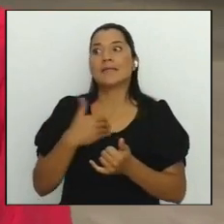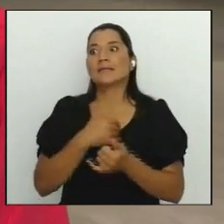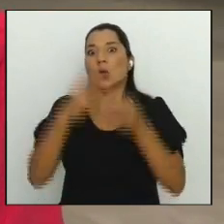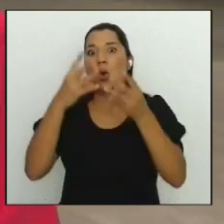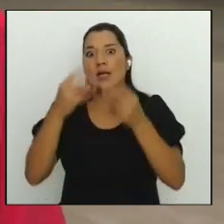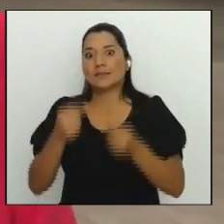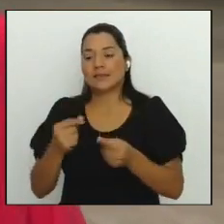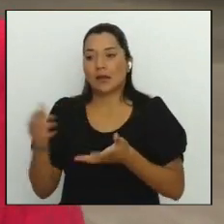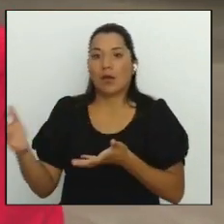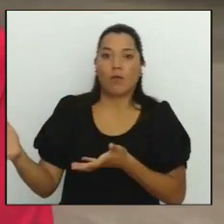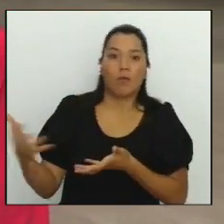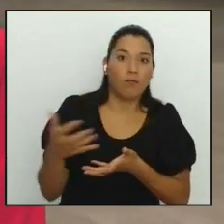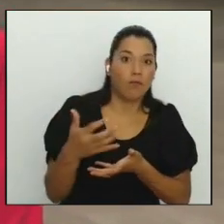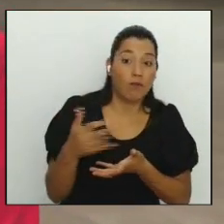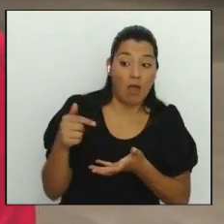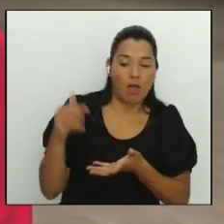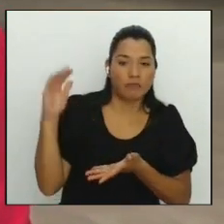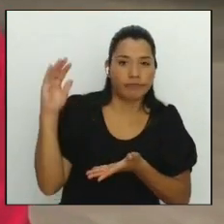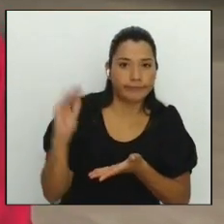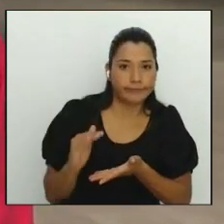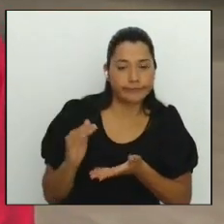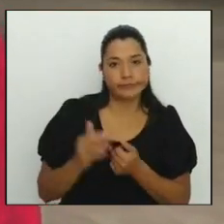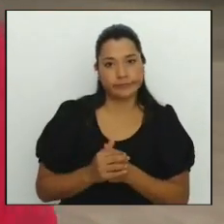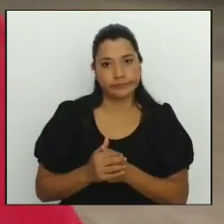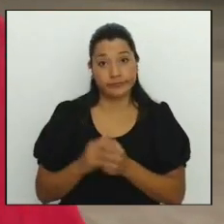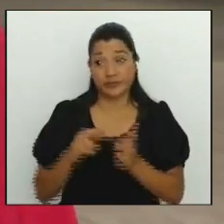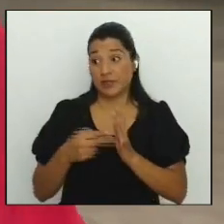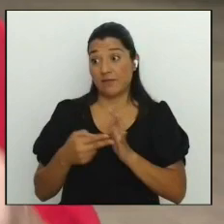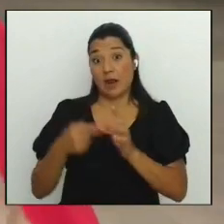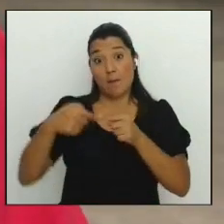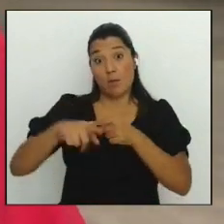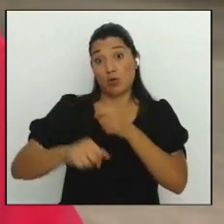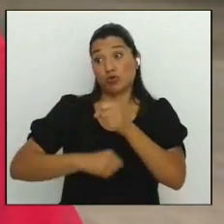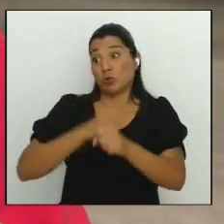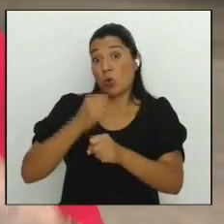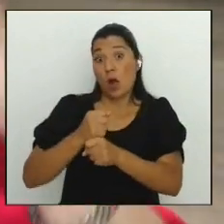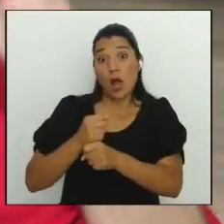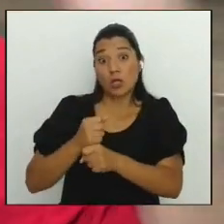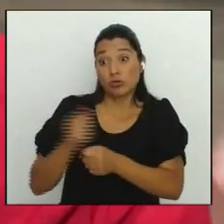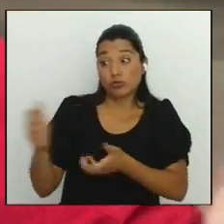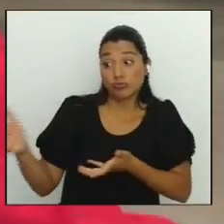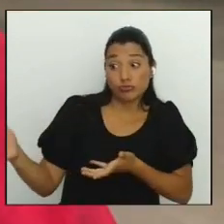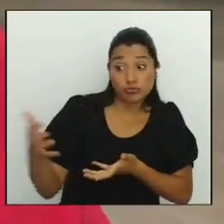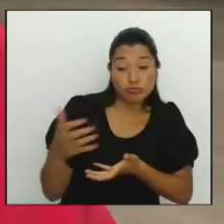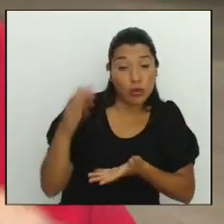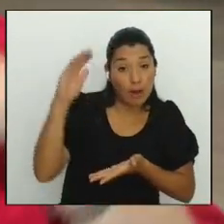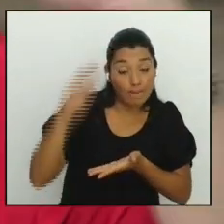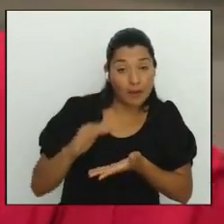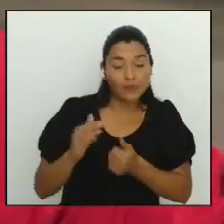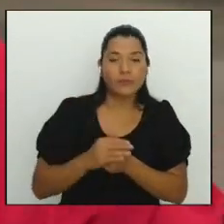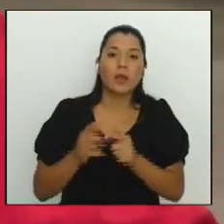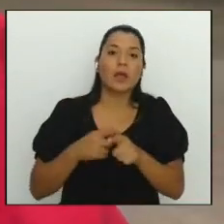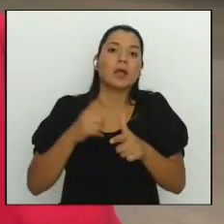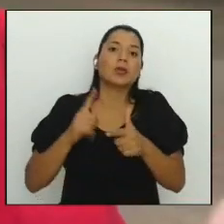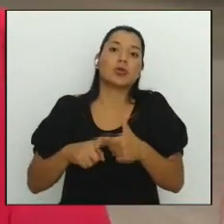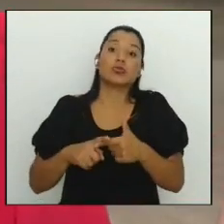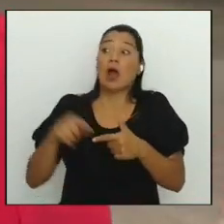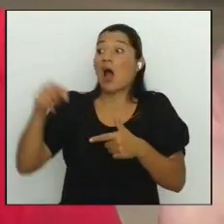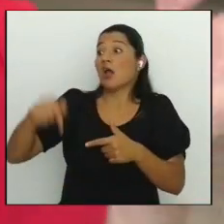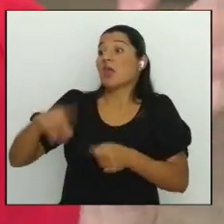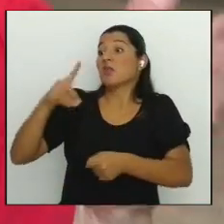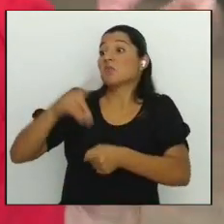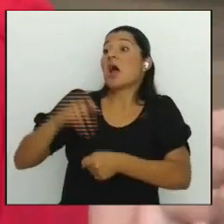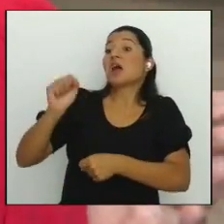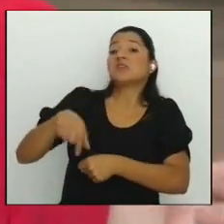Judicial, bueno, esa es plata menos que vamos a tener. Entonces, aquí todos los diputados, quitémosle, exoneremos, quitemos, exoneremos.